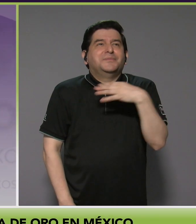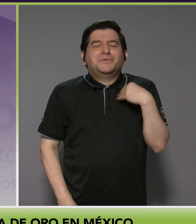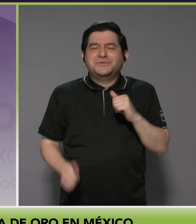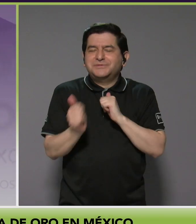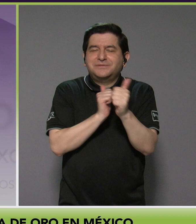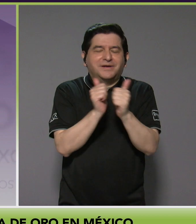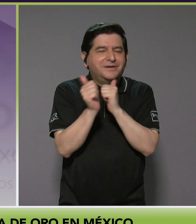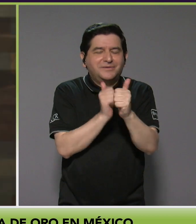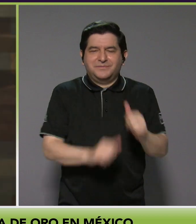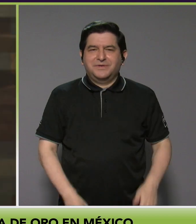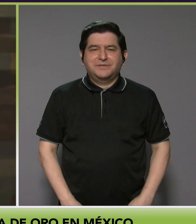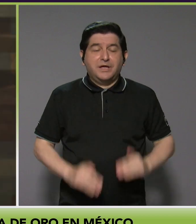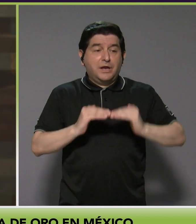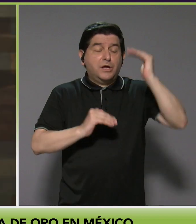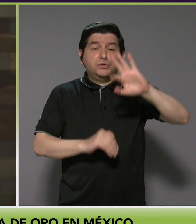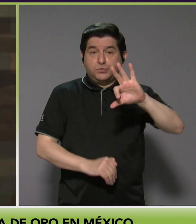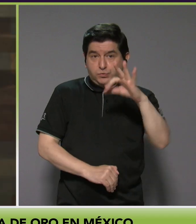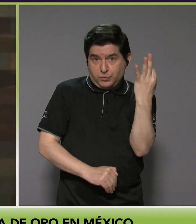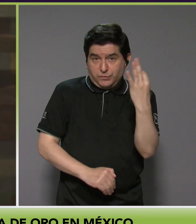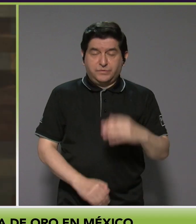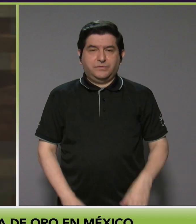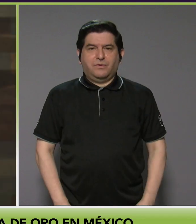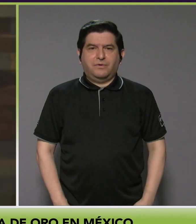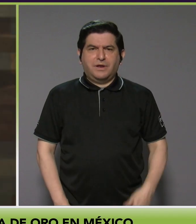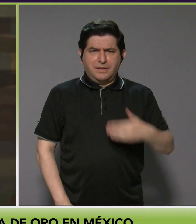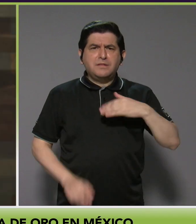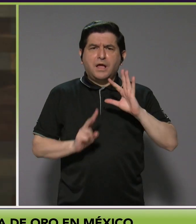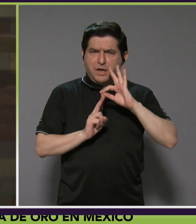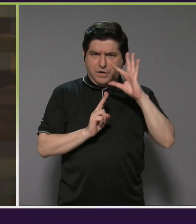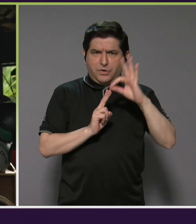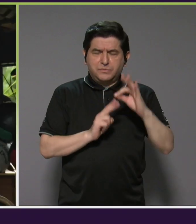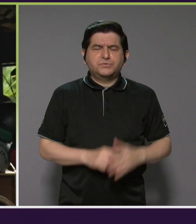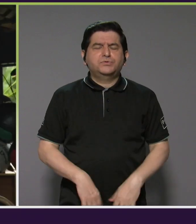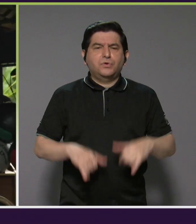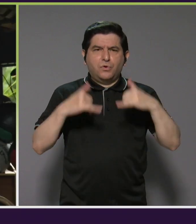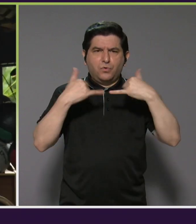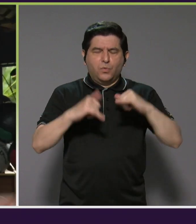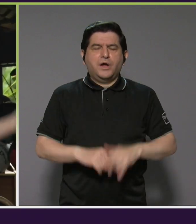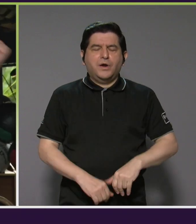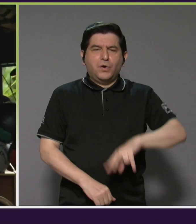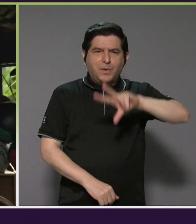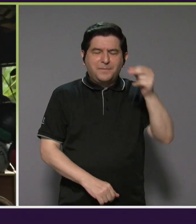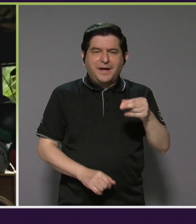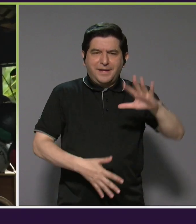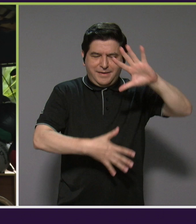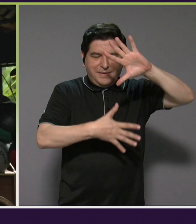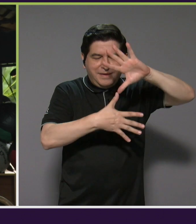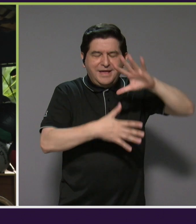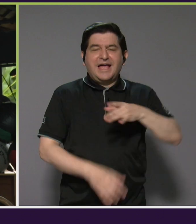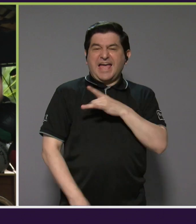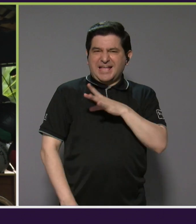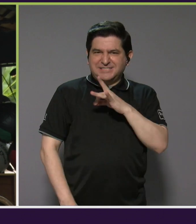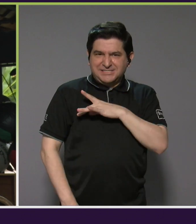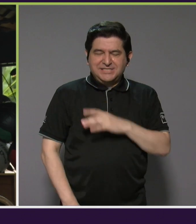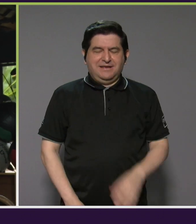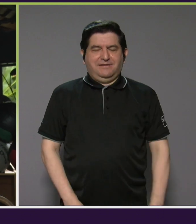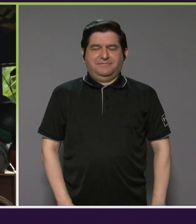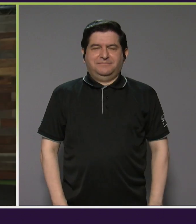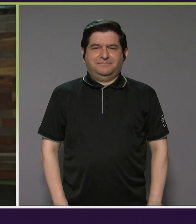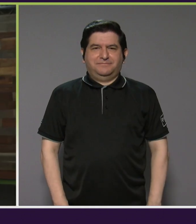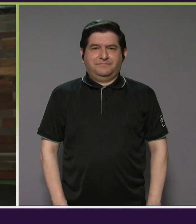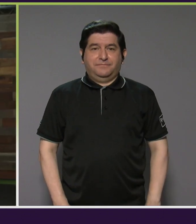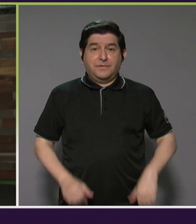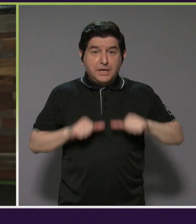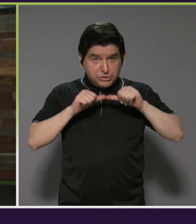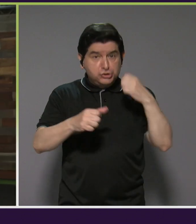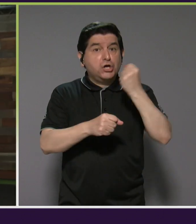competir a nivel todavía mayor. Todavía tenemos oportunidad de ir a los Juegos Panamericanos en Chile, en Santiago.